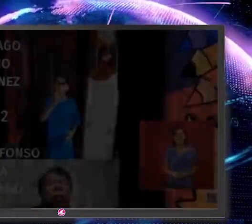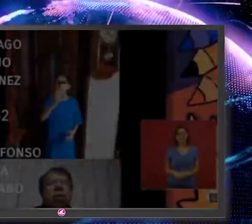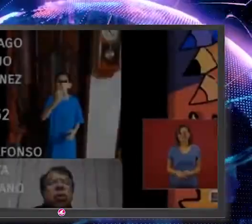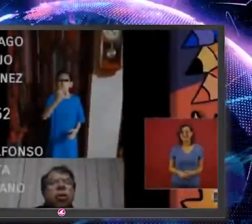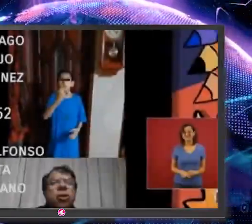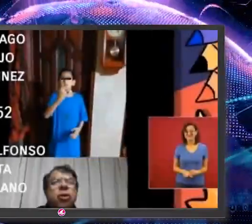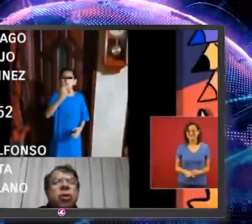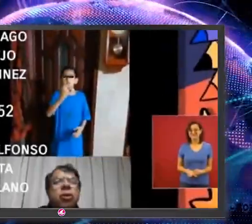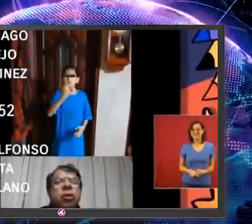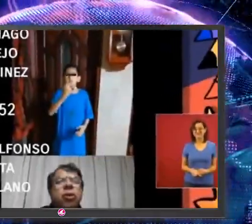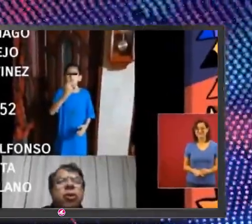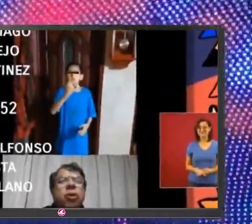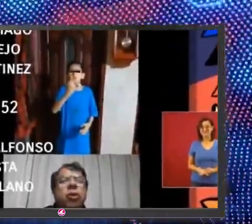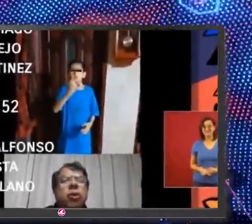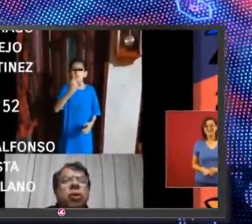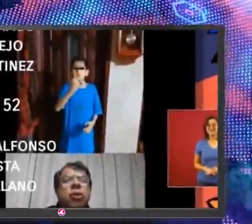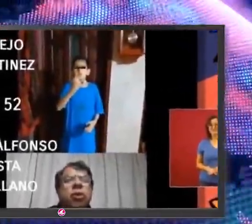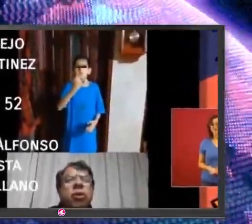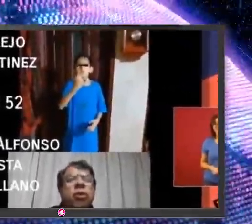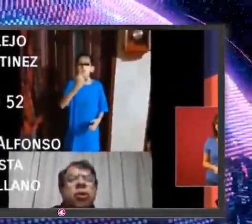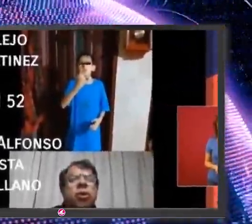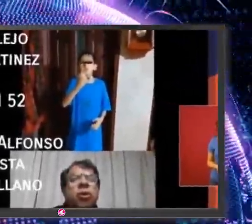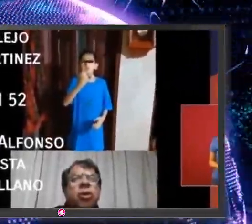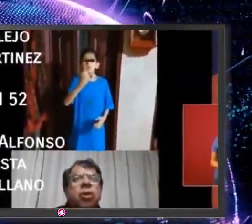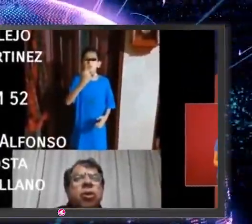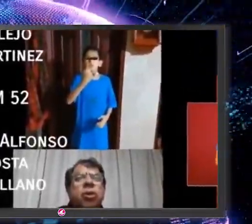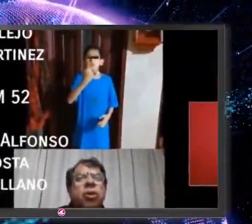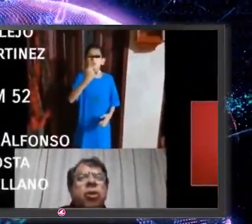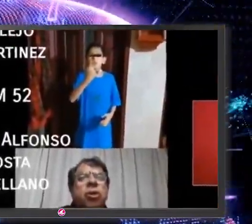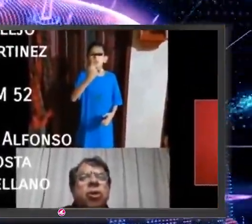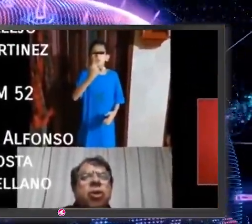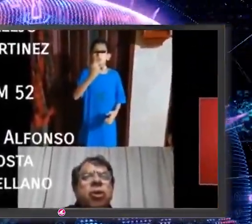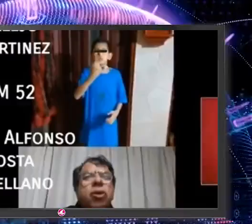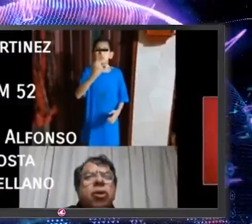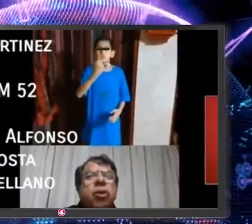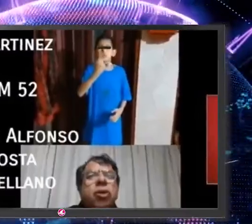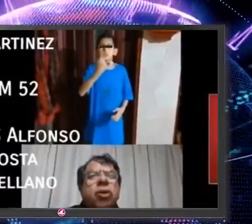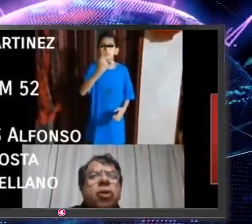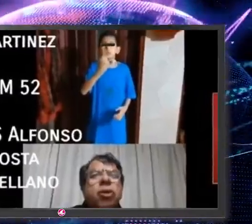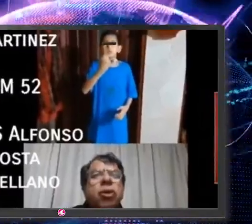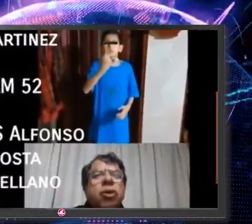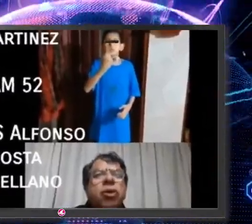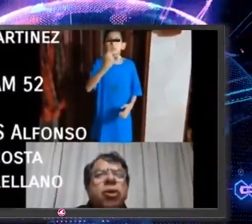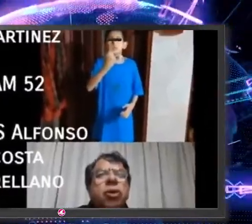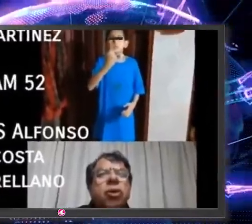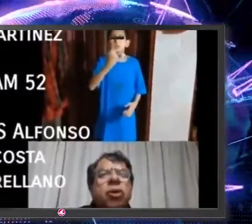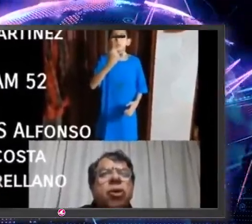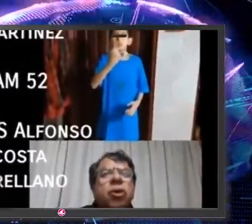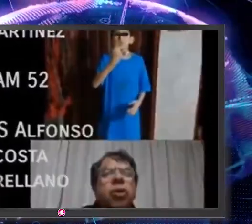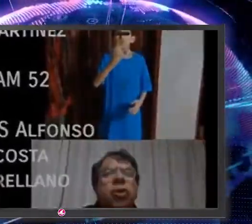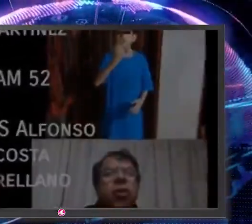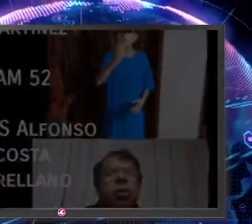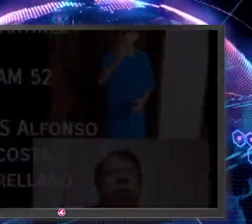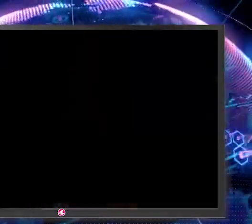A continuación, los tendrás. Si me contagio de coronavirus y me llevan al hospital, yo he visto que los doctores y enfermeras